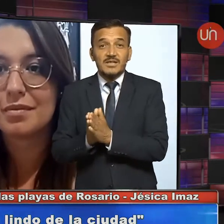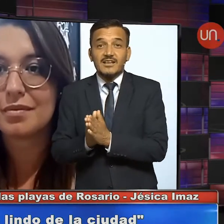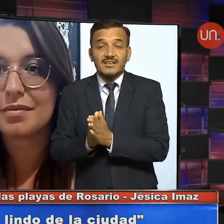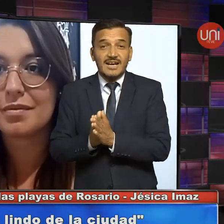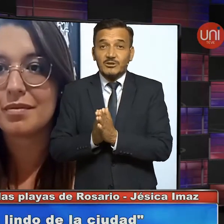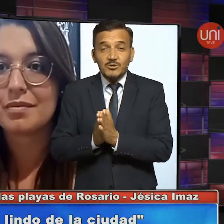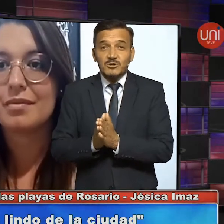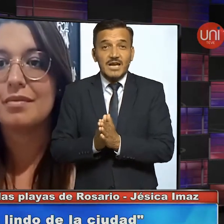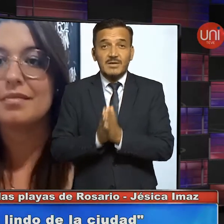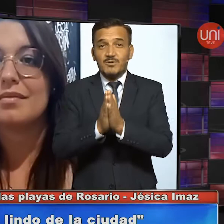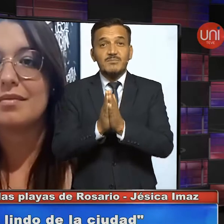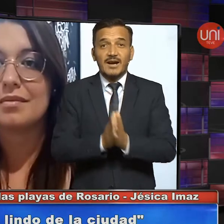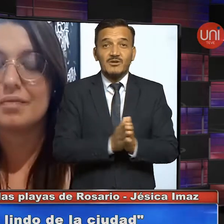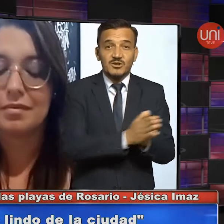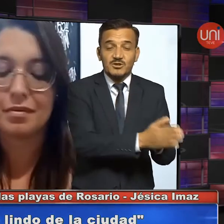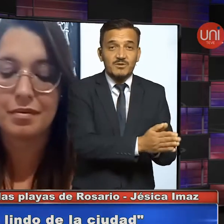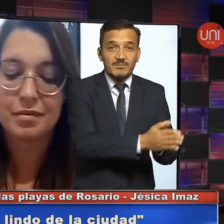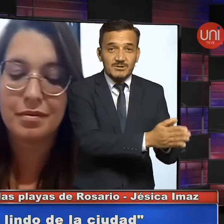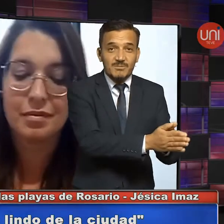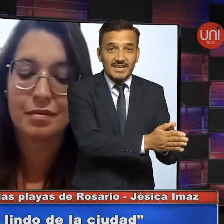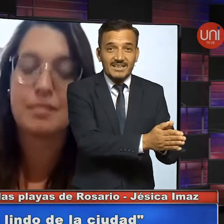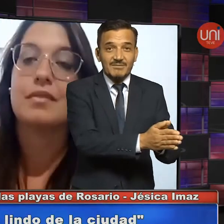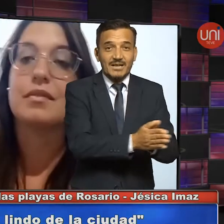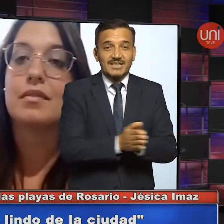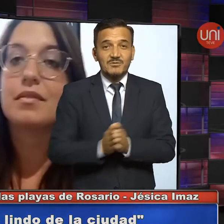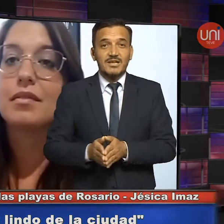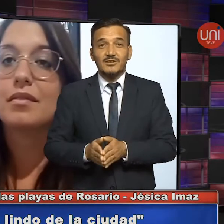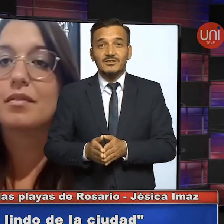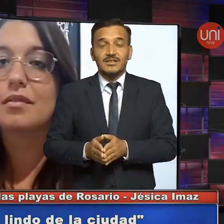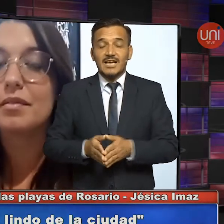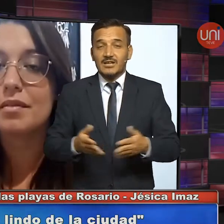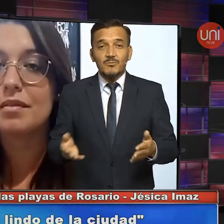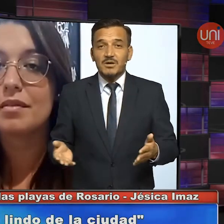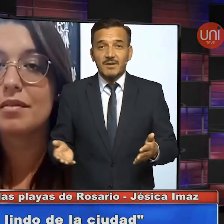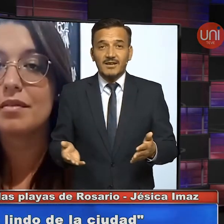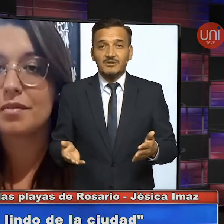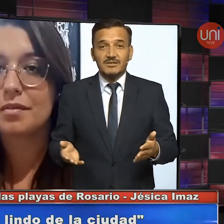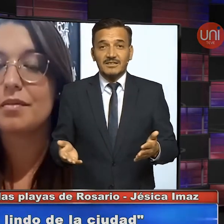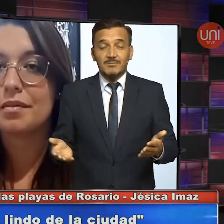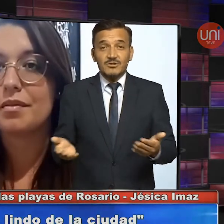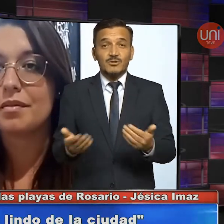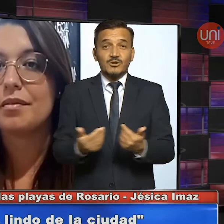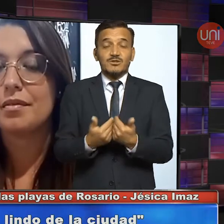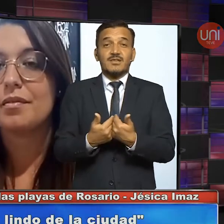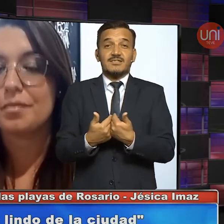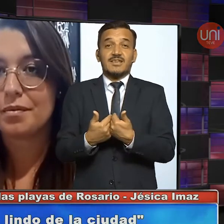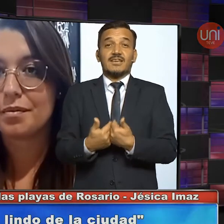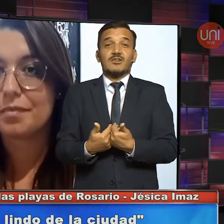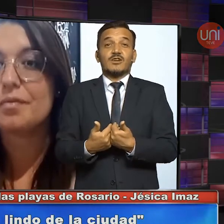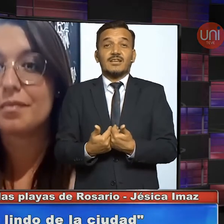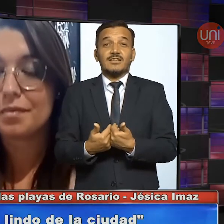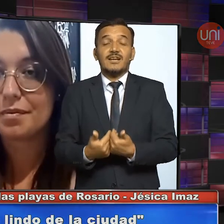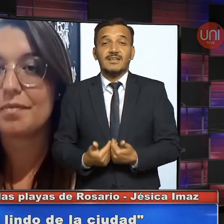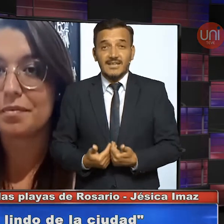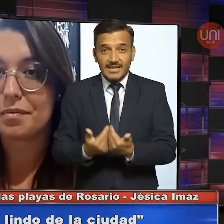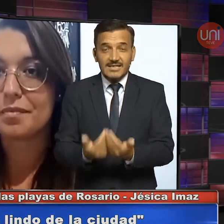cuidar a todos, al que puede pagar los 150 pesos para estar cuidado y al que no puede pagarlos también, sobre todo si me decís que quien lo